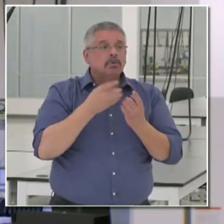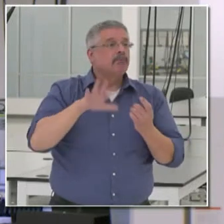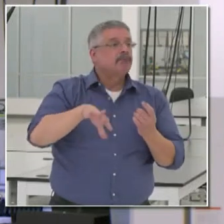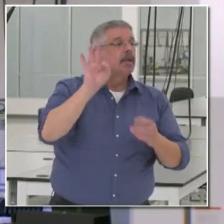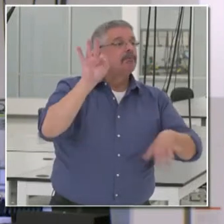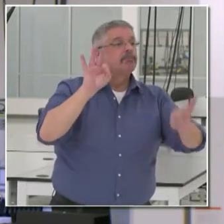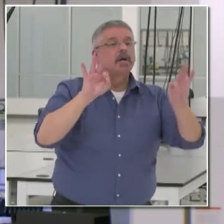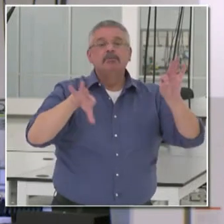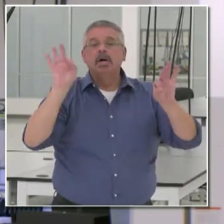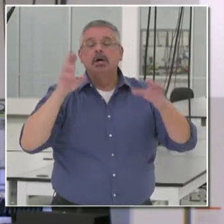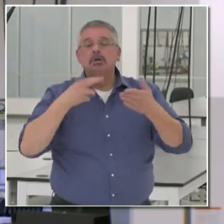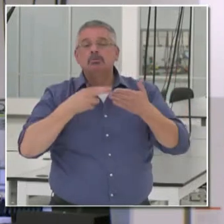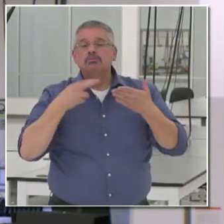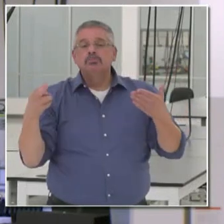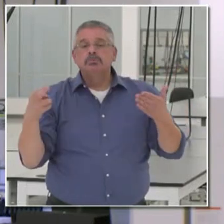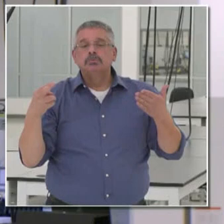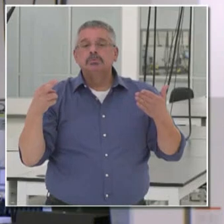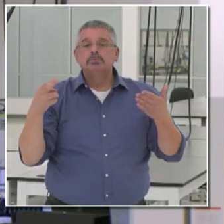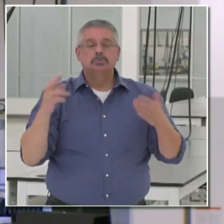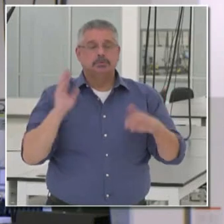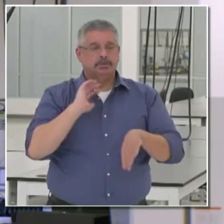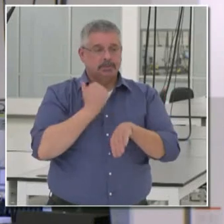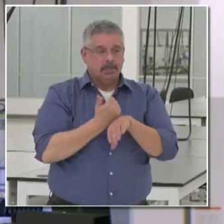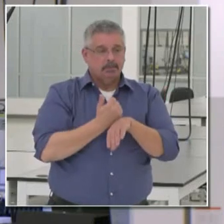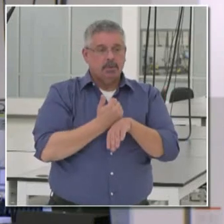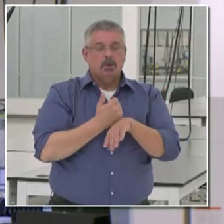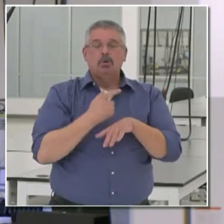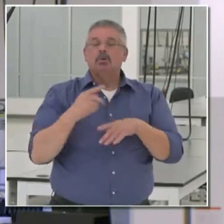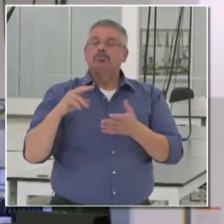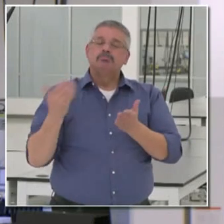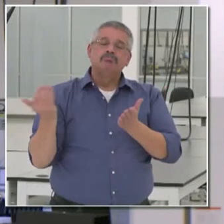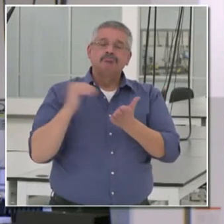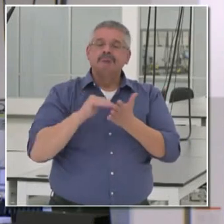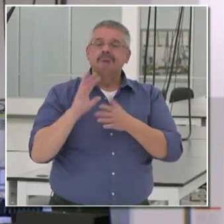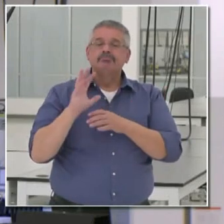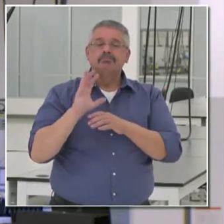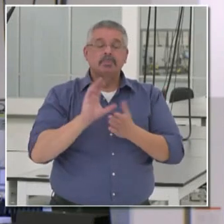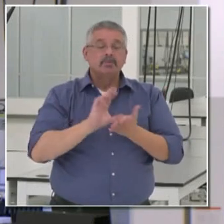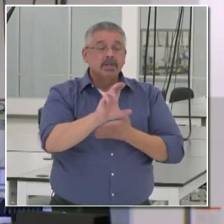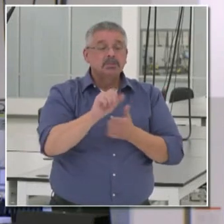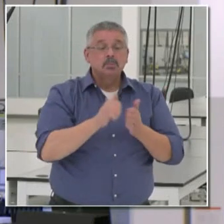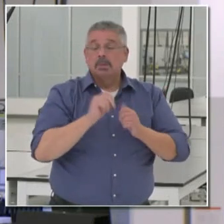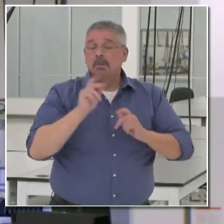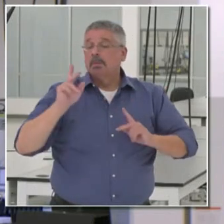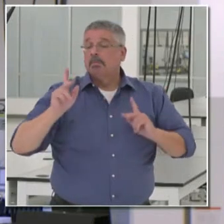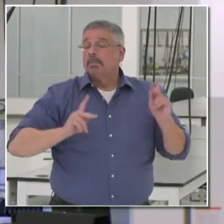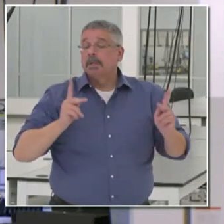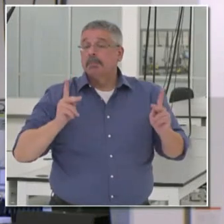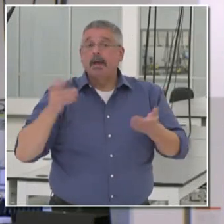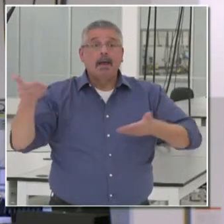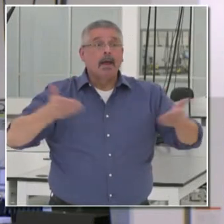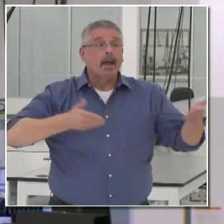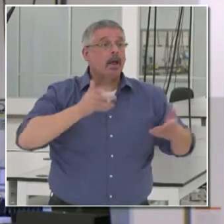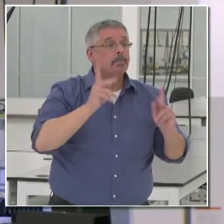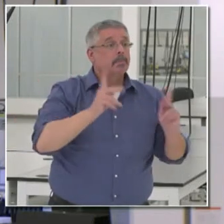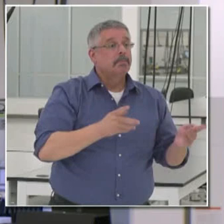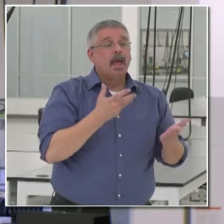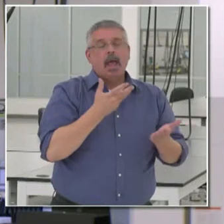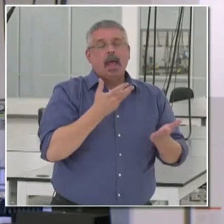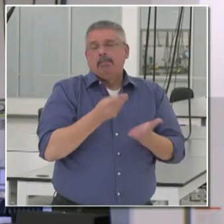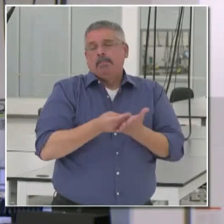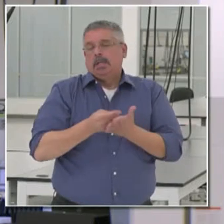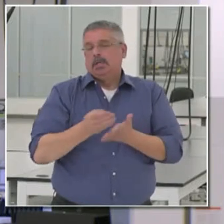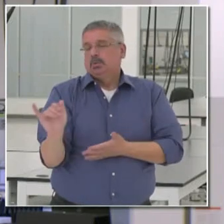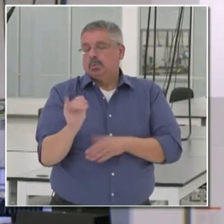flexibilidad para obtener recursos a reposicionarse y re condicionar e invertir en la gente y